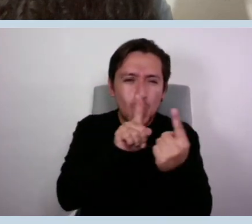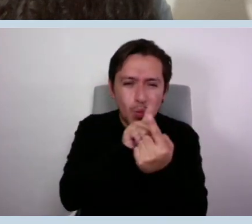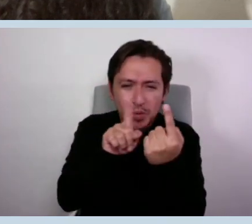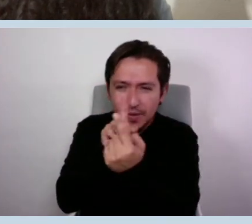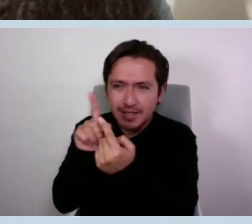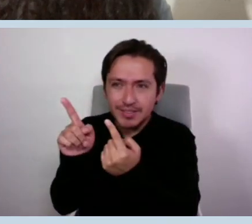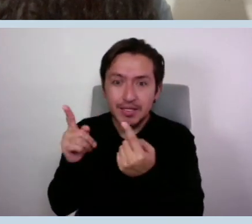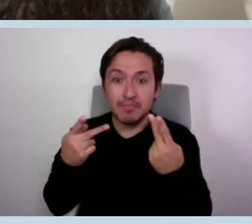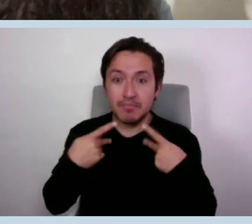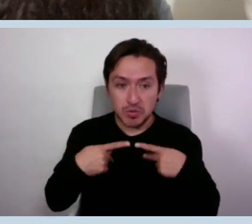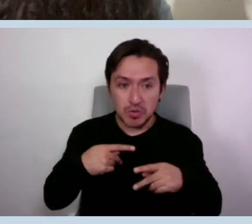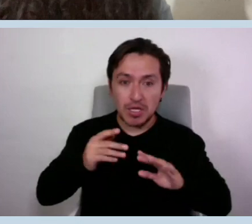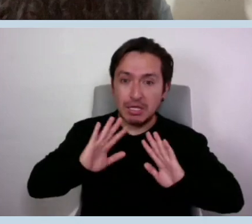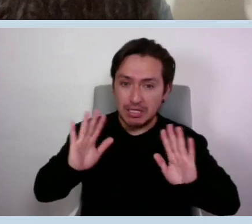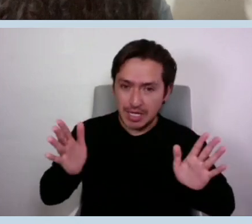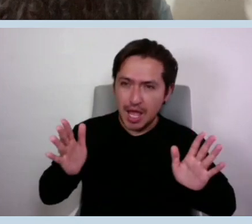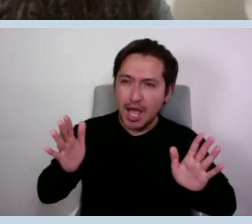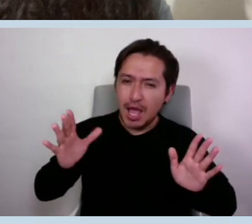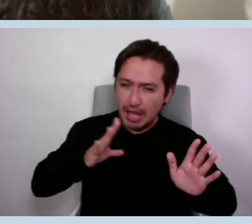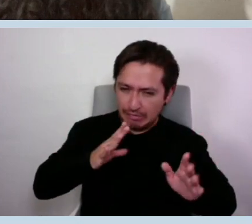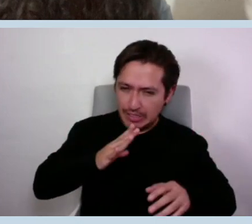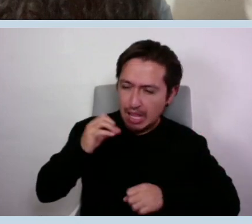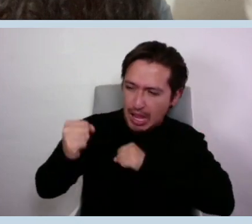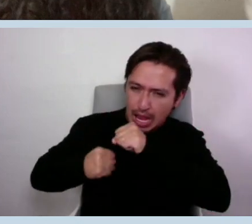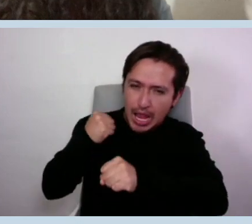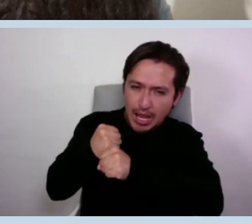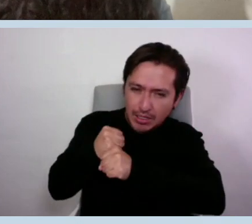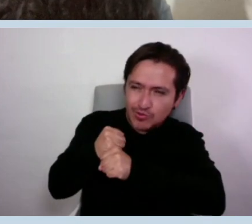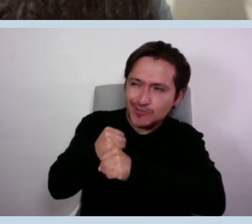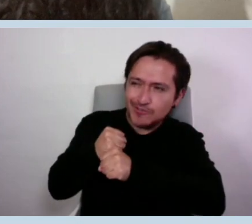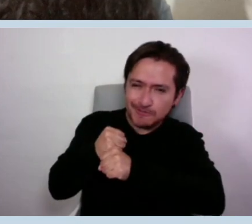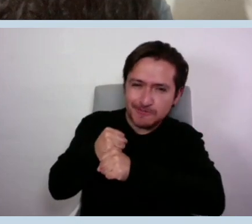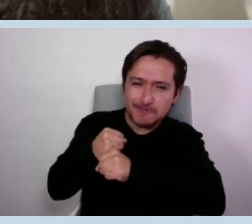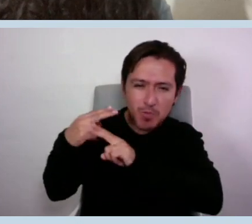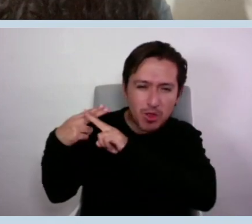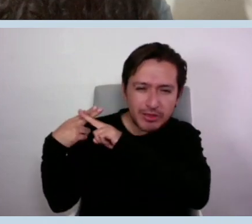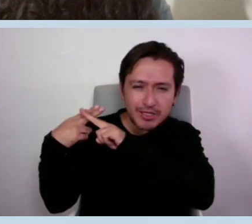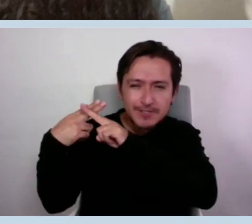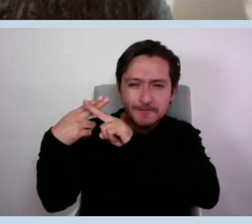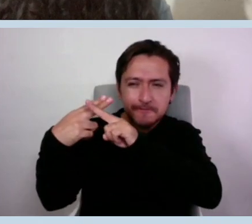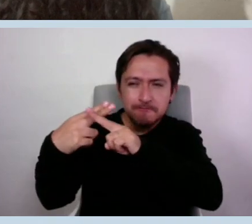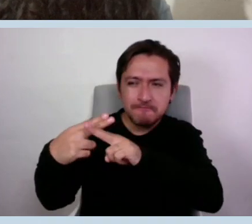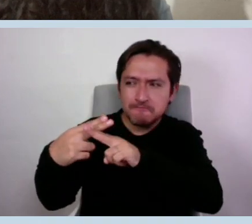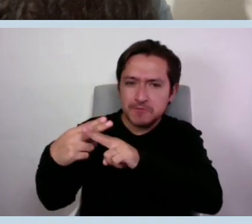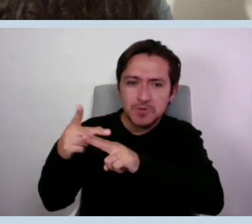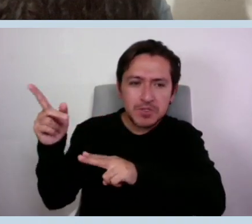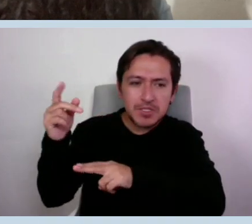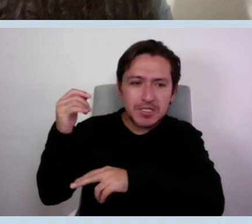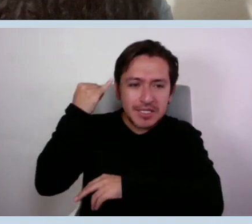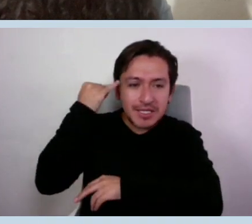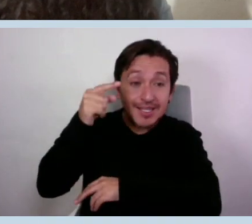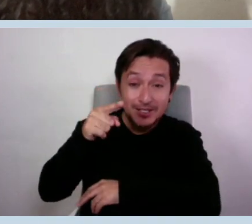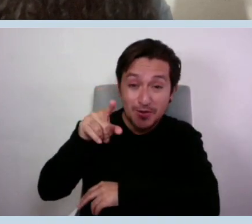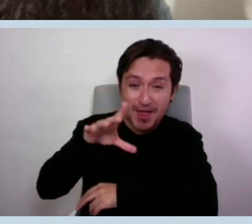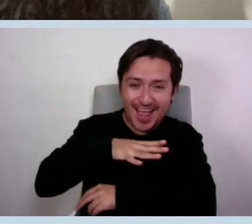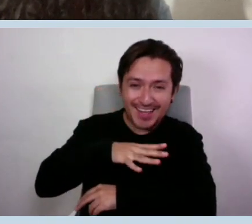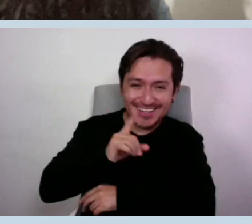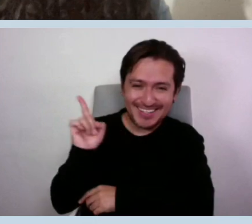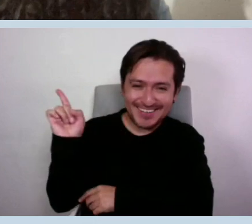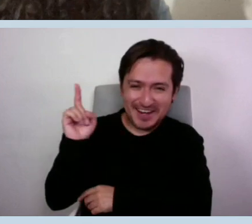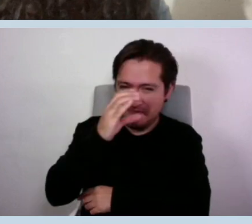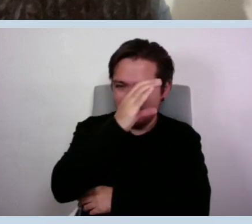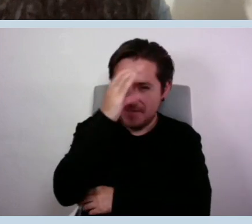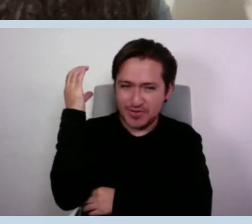llevaban varios años haciendo lo suyo y siendo felices o encontrando la felicidad que de hecho Aquí tengo una foto